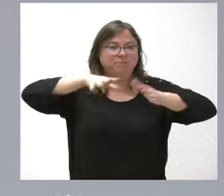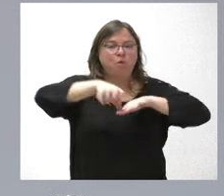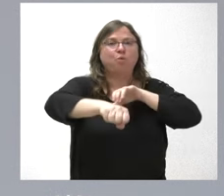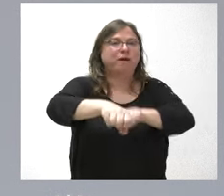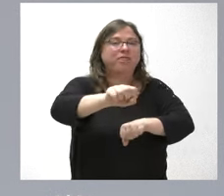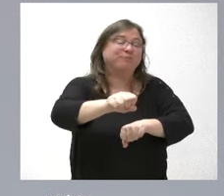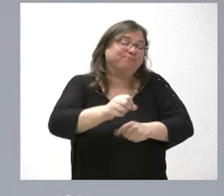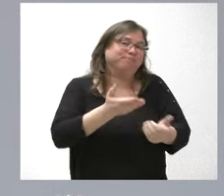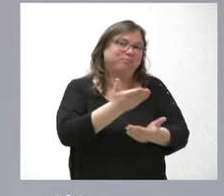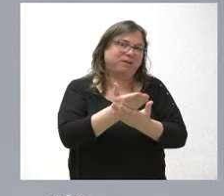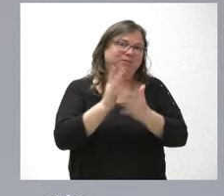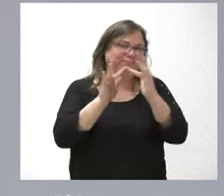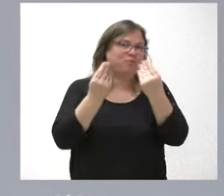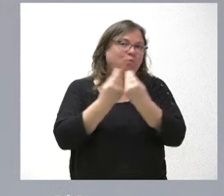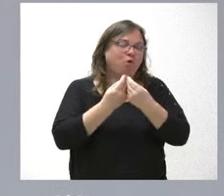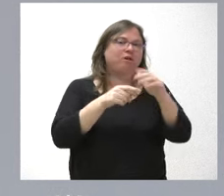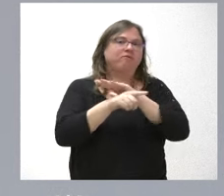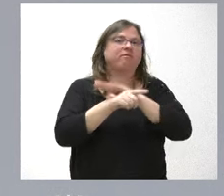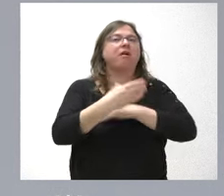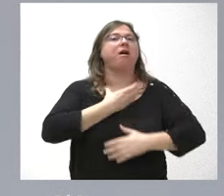que proceda. Y